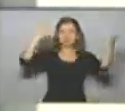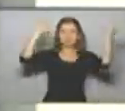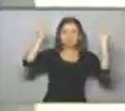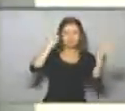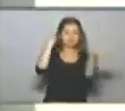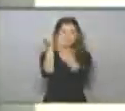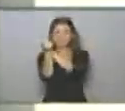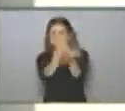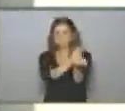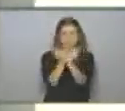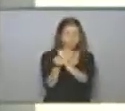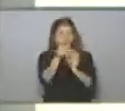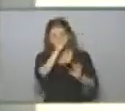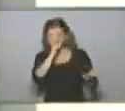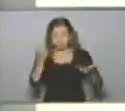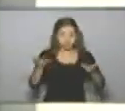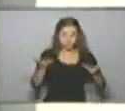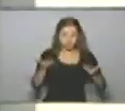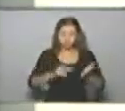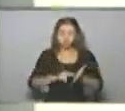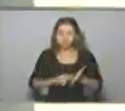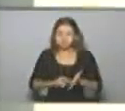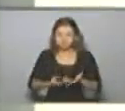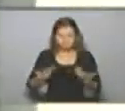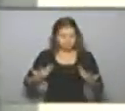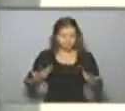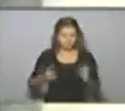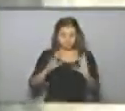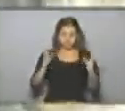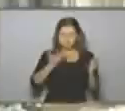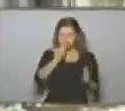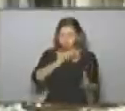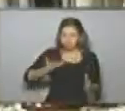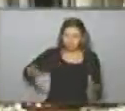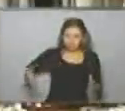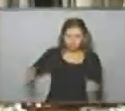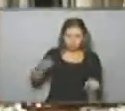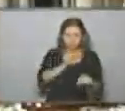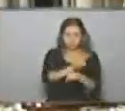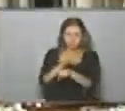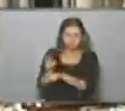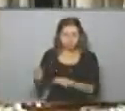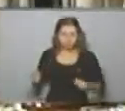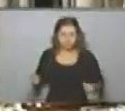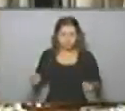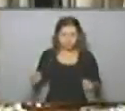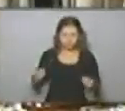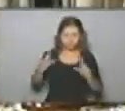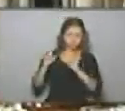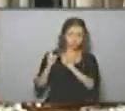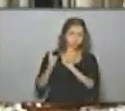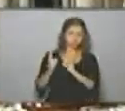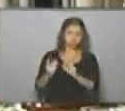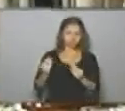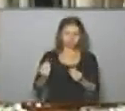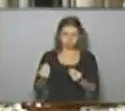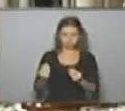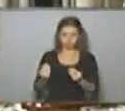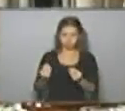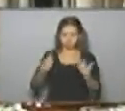no tenemos sustentabilidad de la permanencia de la especie humana en el planeta. El problema no es del